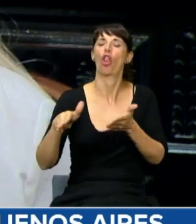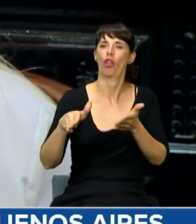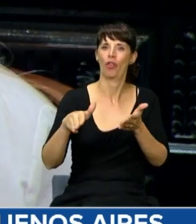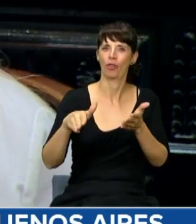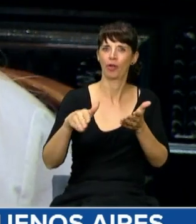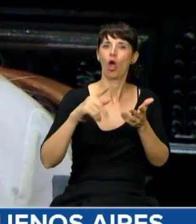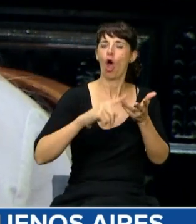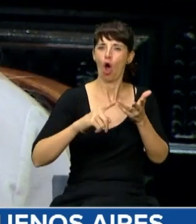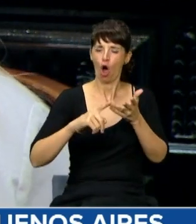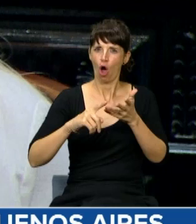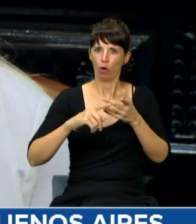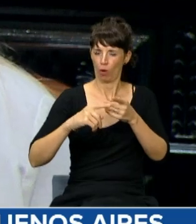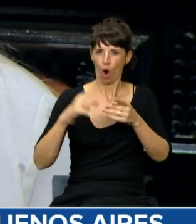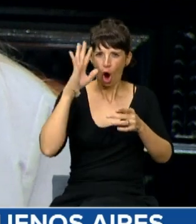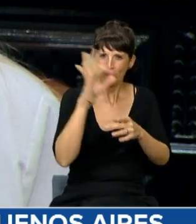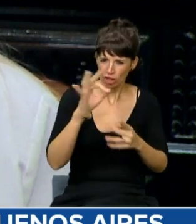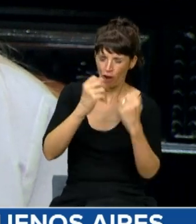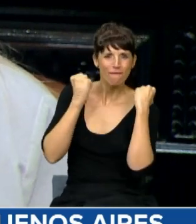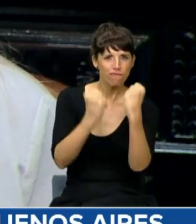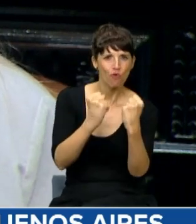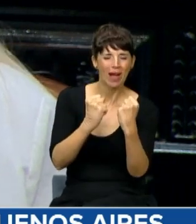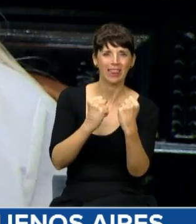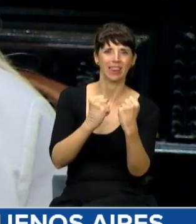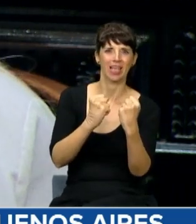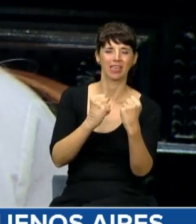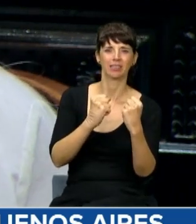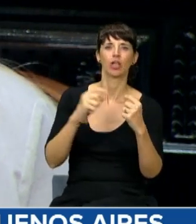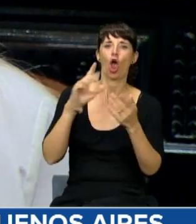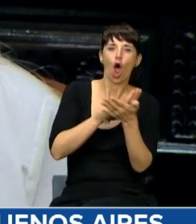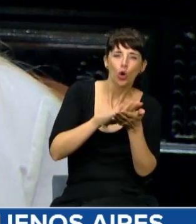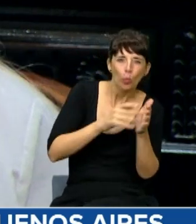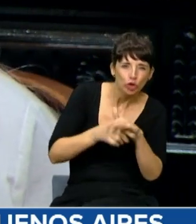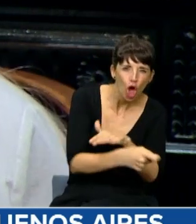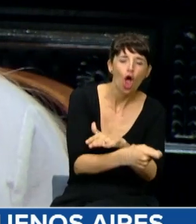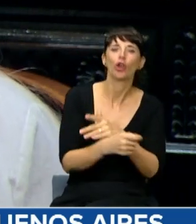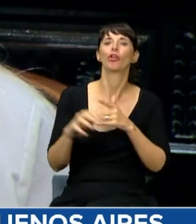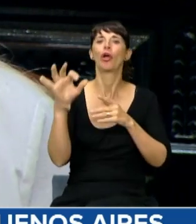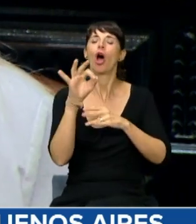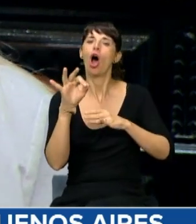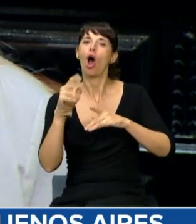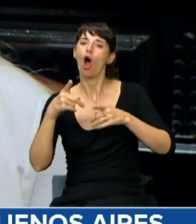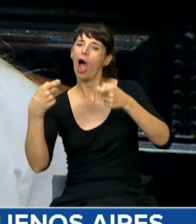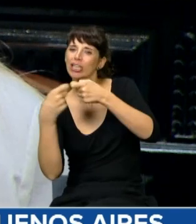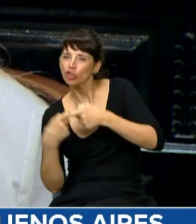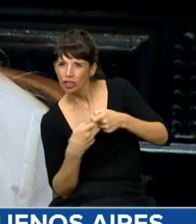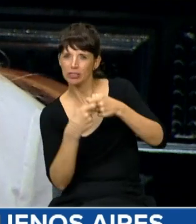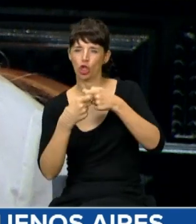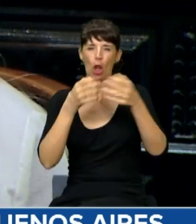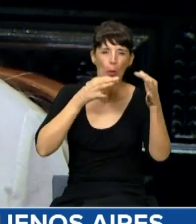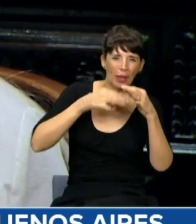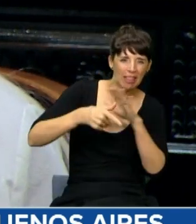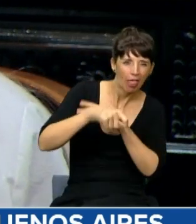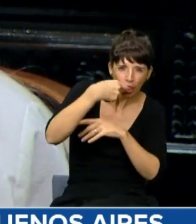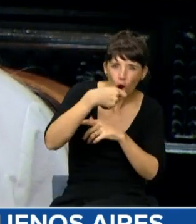el extremismo violento, la corrupción, el crimen organizado, el